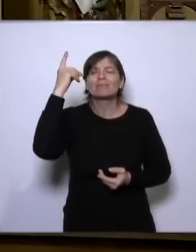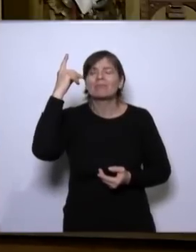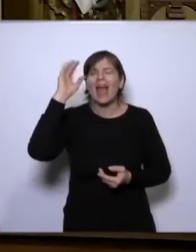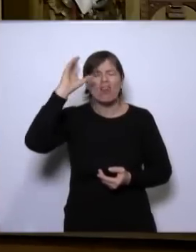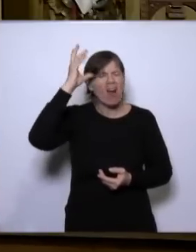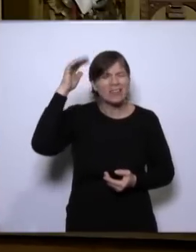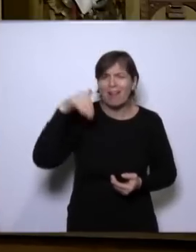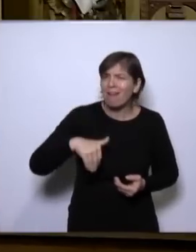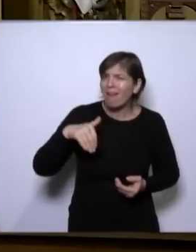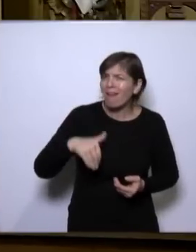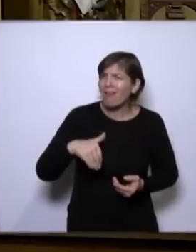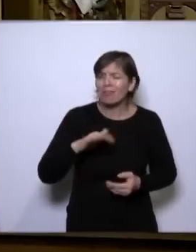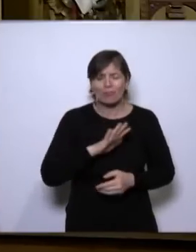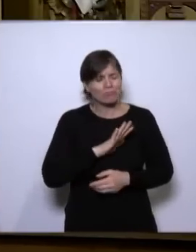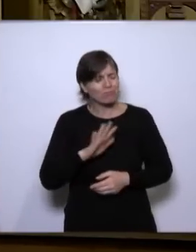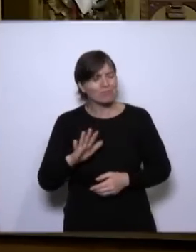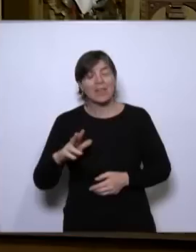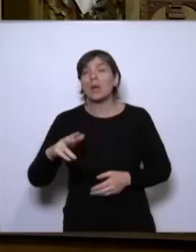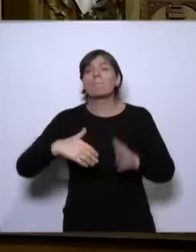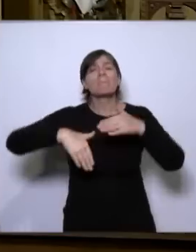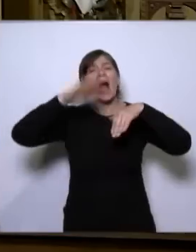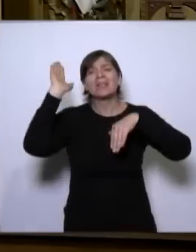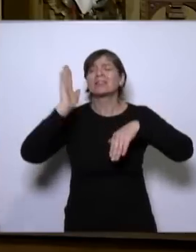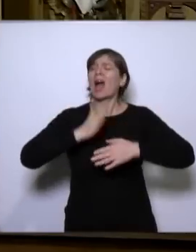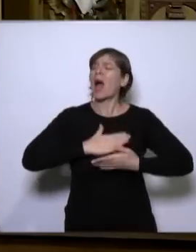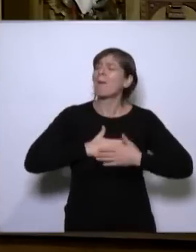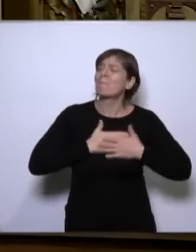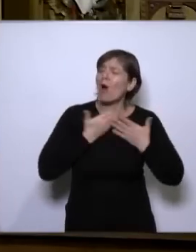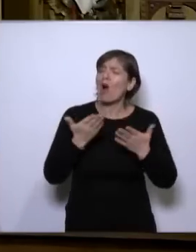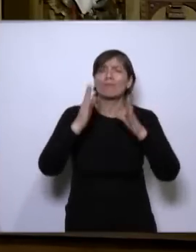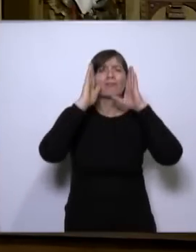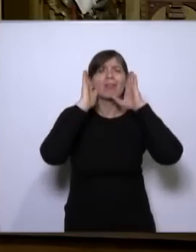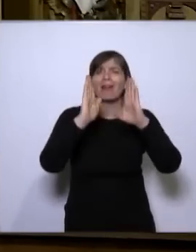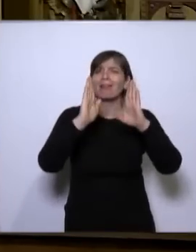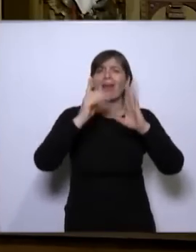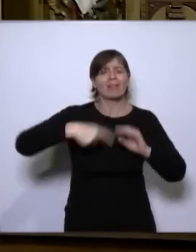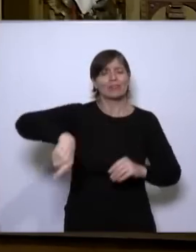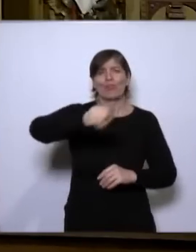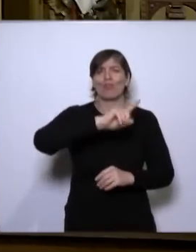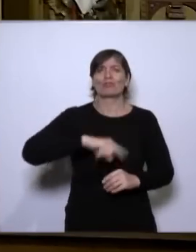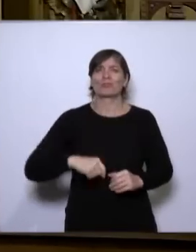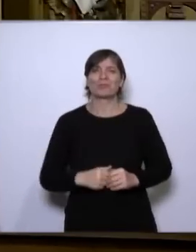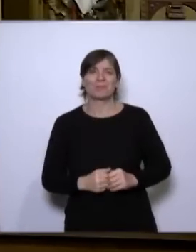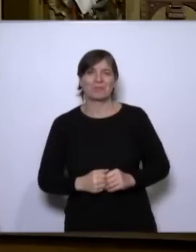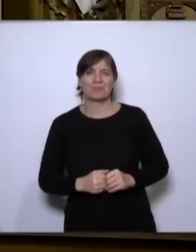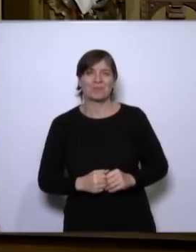lento para enojarse, rico en amor y fidelidad.